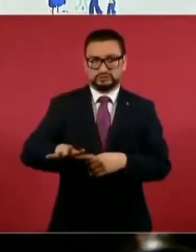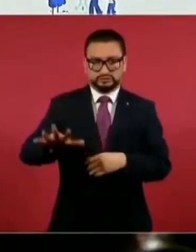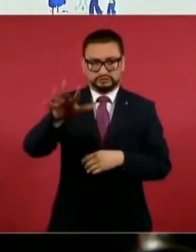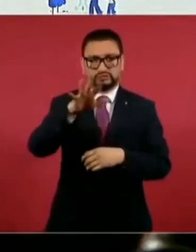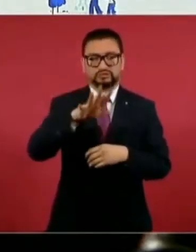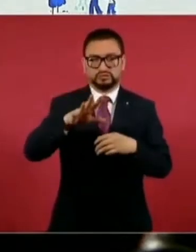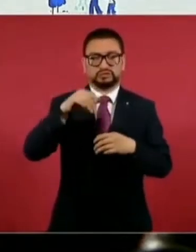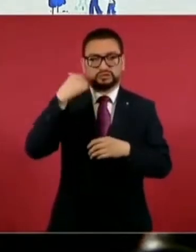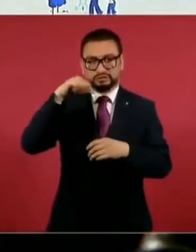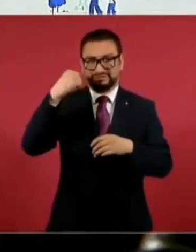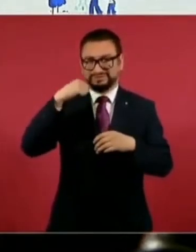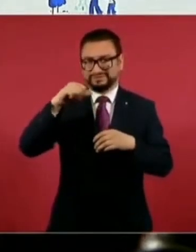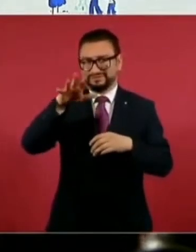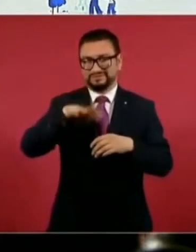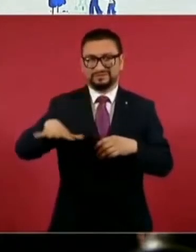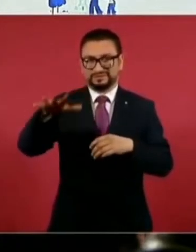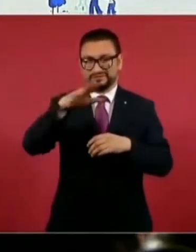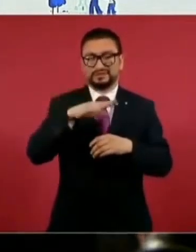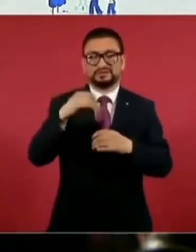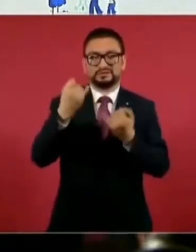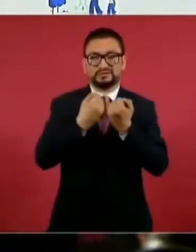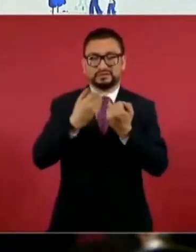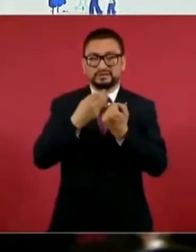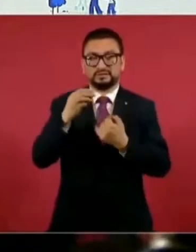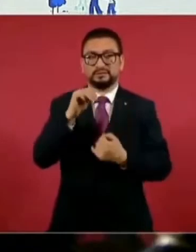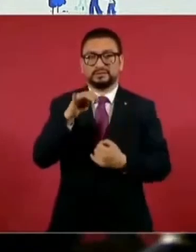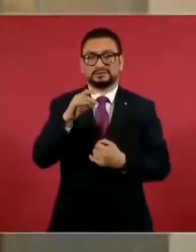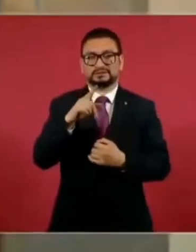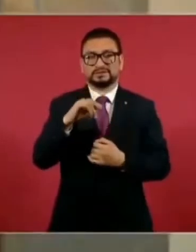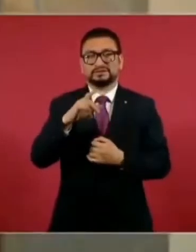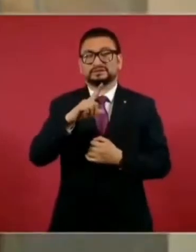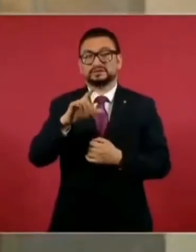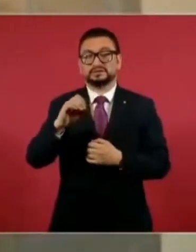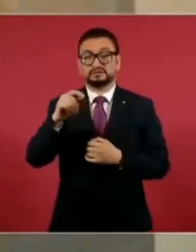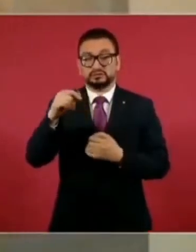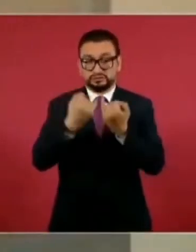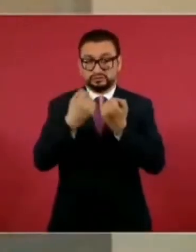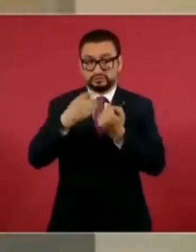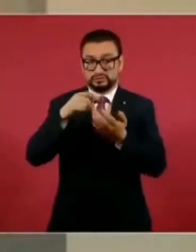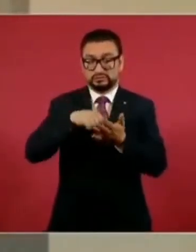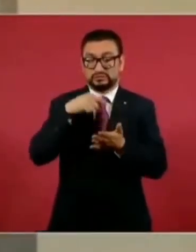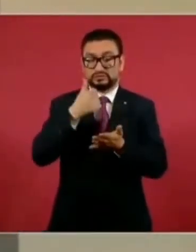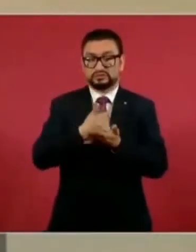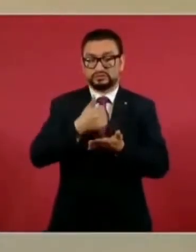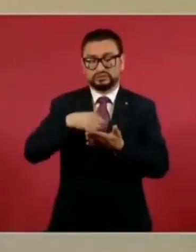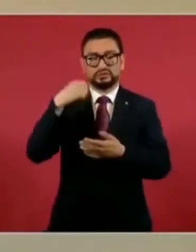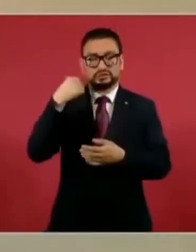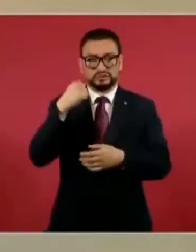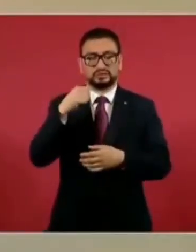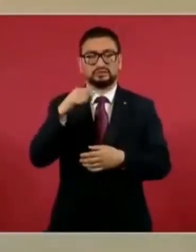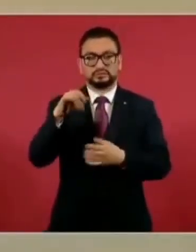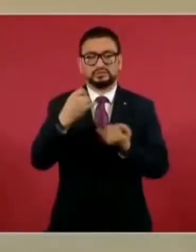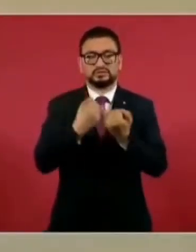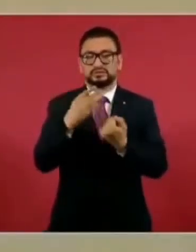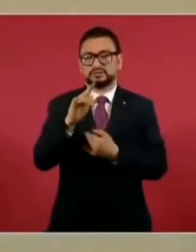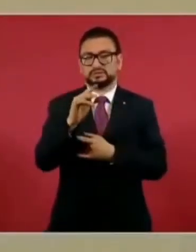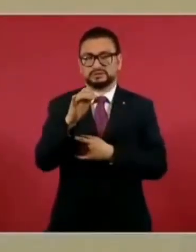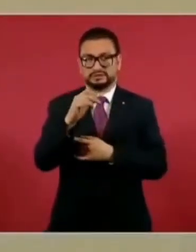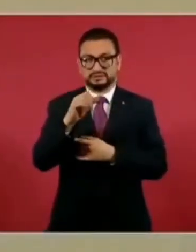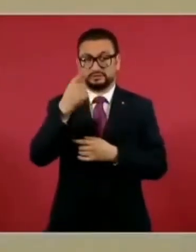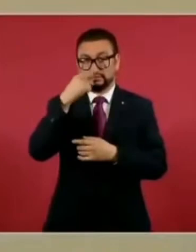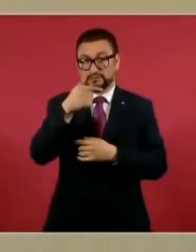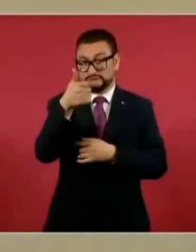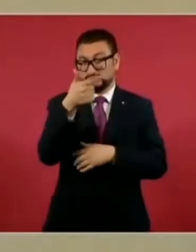la parte que viene y se alimenta de Manzanillo, y quedándonos con la parte de la ciudad de Acapulco y Coyuca de Benítez para que en 7